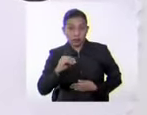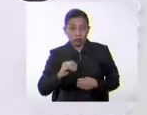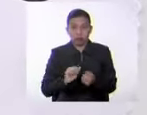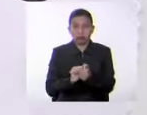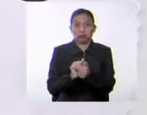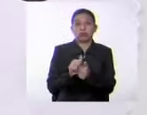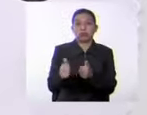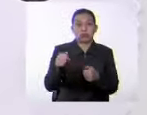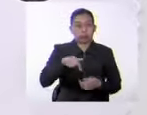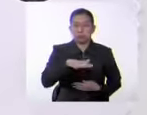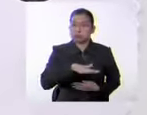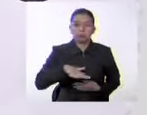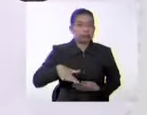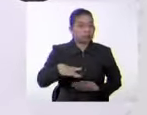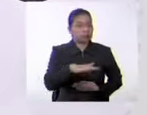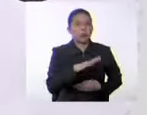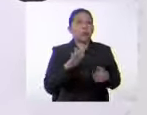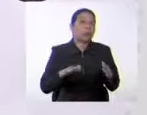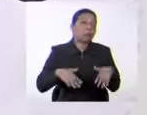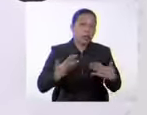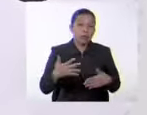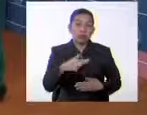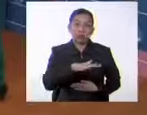de las repúblicas porque las repúblicas,